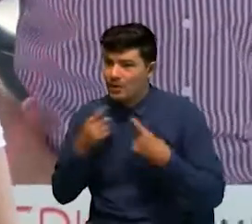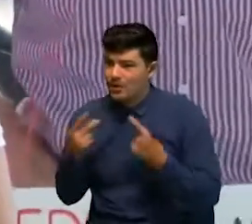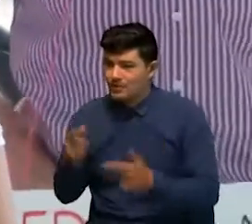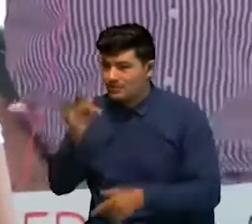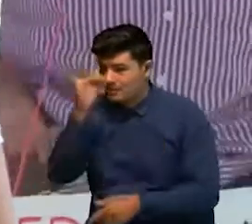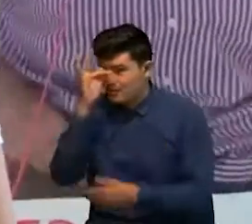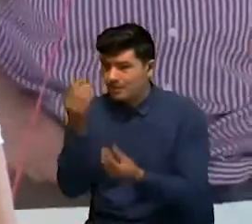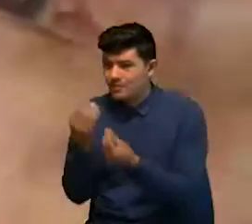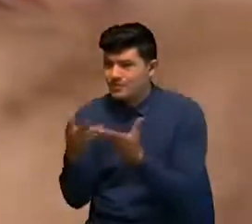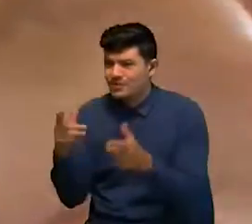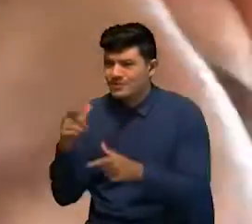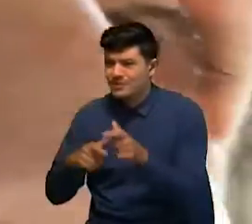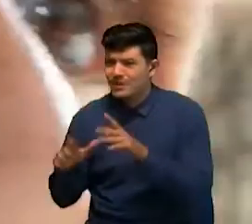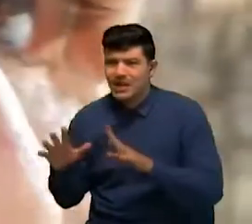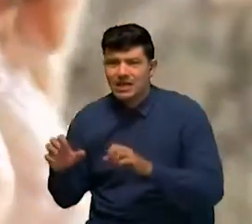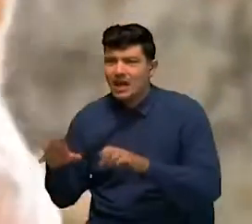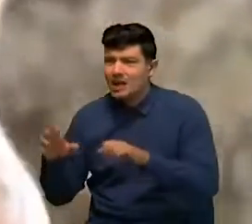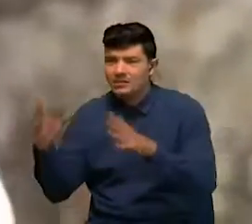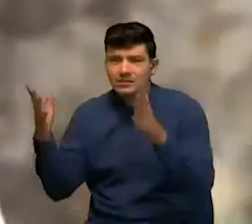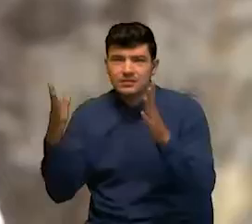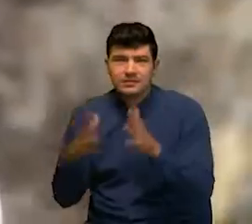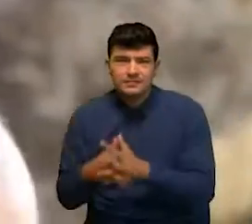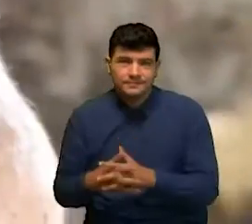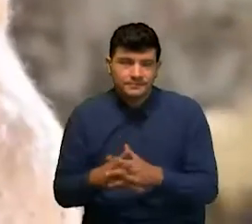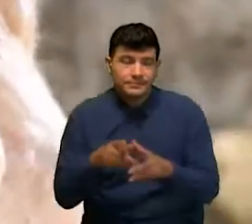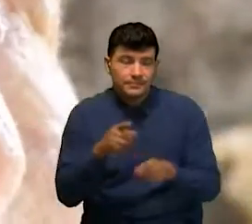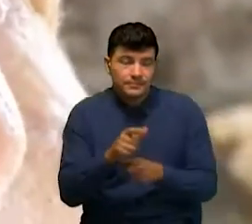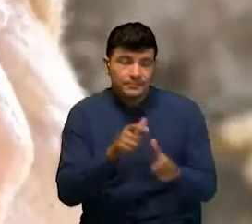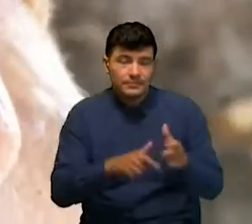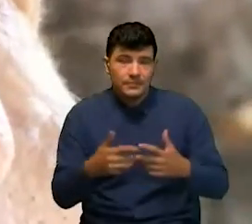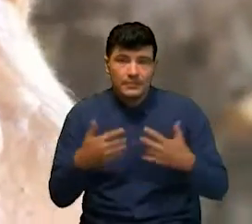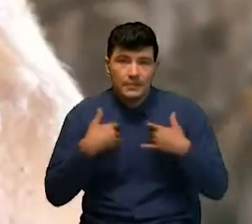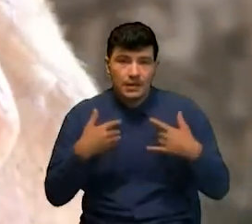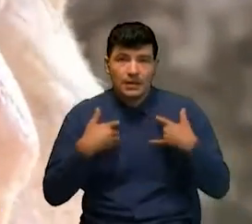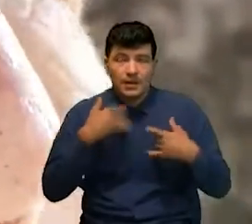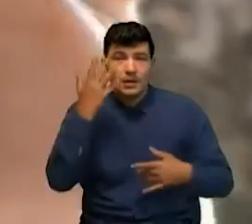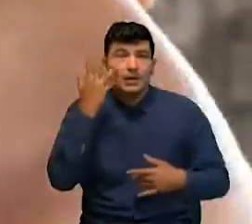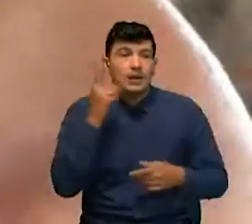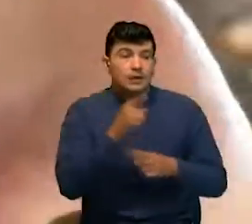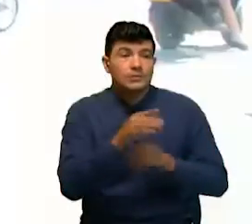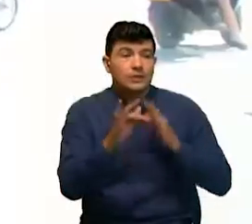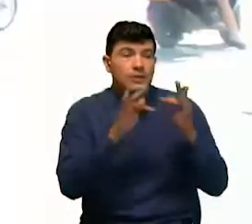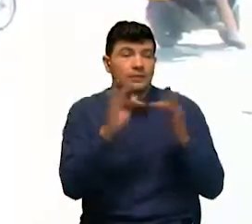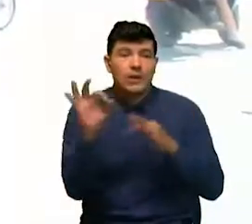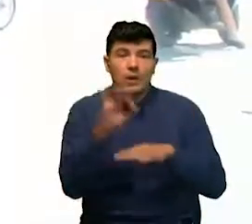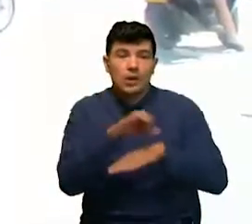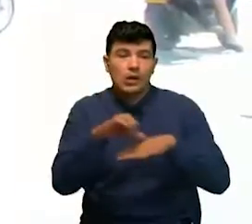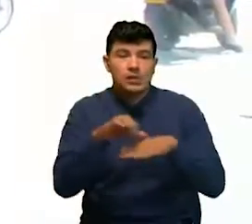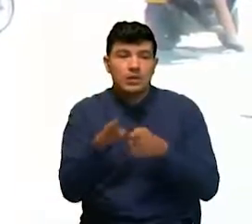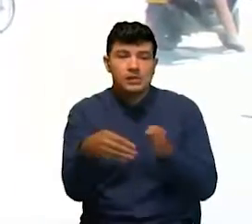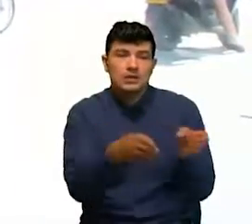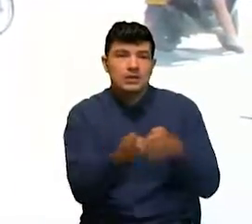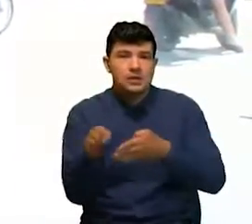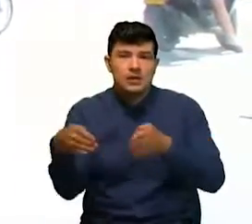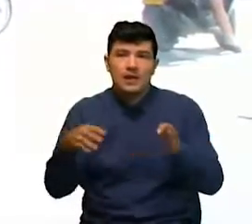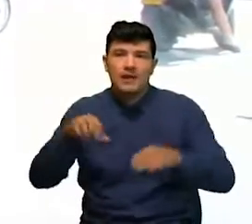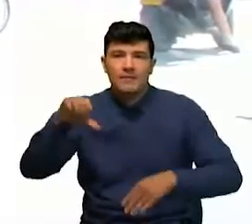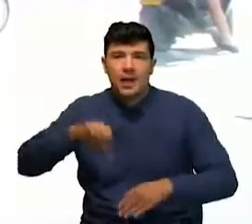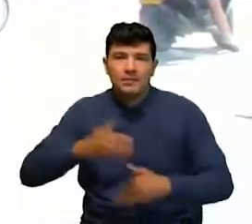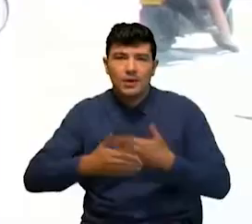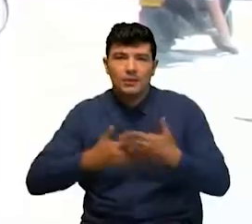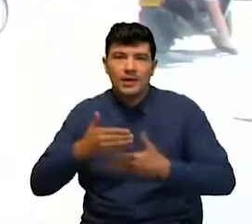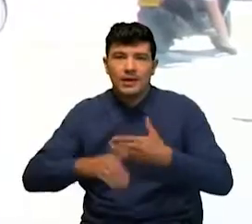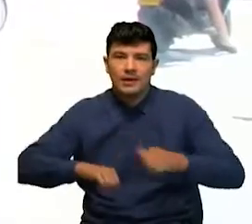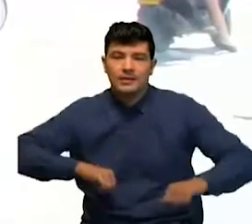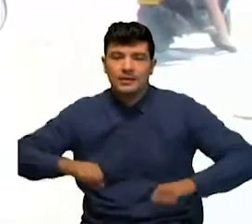mucha gente con cáncer este es el padecimiento de usuarios de medio más quienes sus tratamientos y cirugías son esquivas por fallas en trámites administrativos